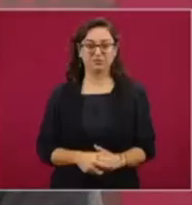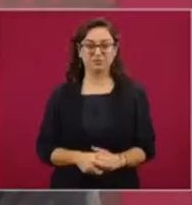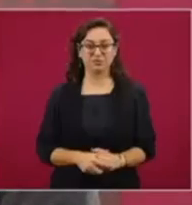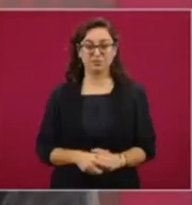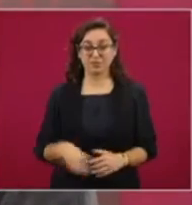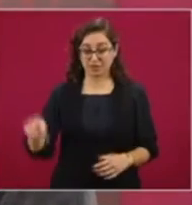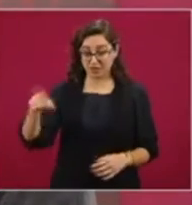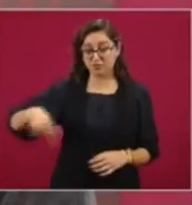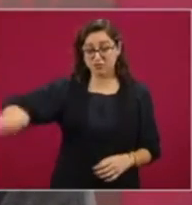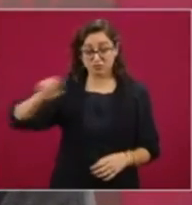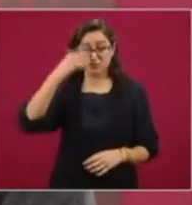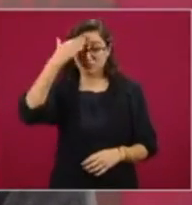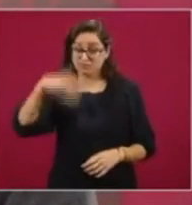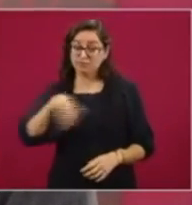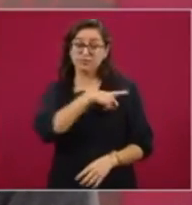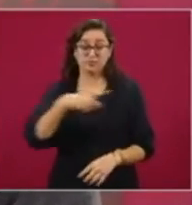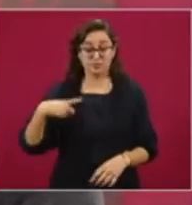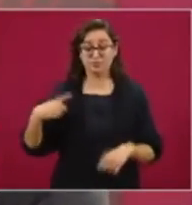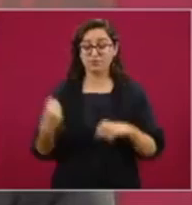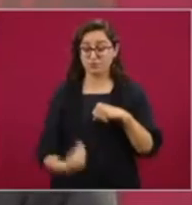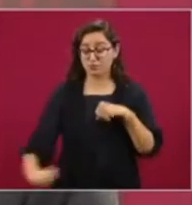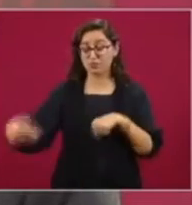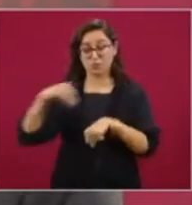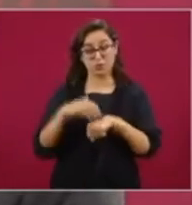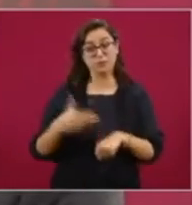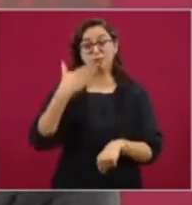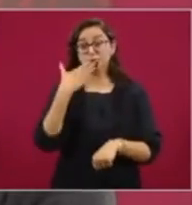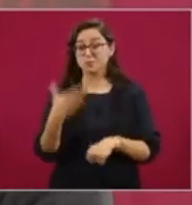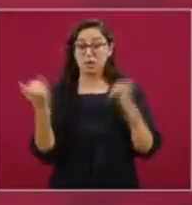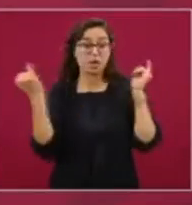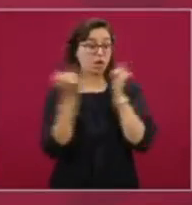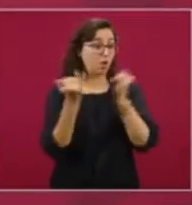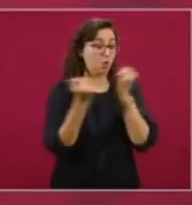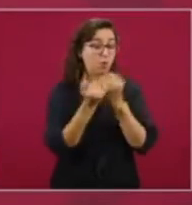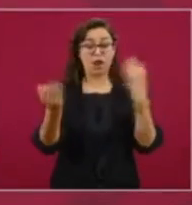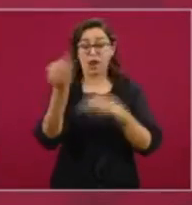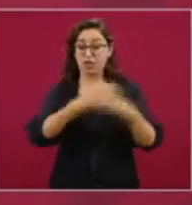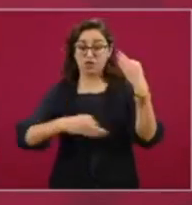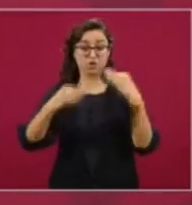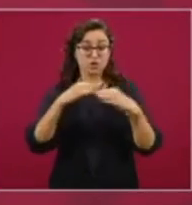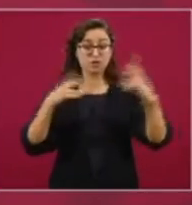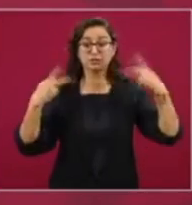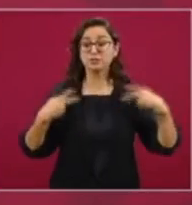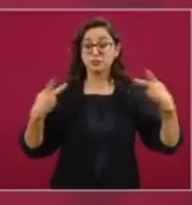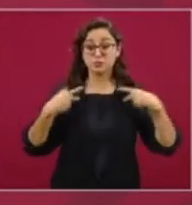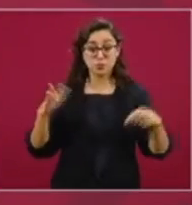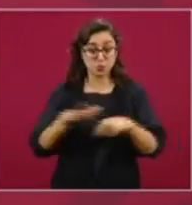mucho, mucho, muy bien, como todos los ciudadanos, porque no hay excepciones.